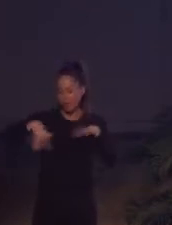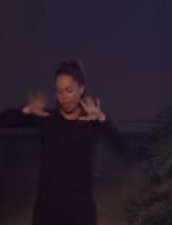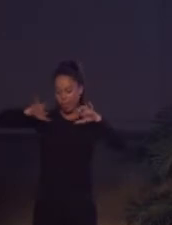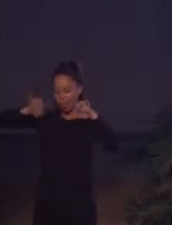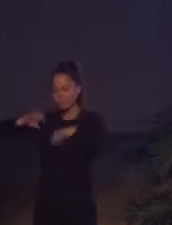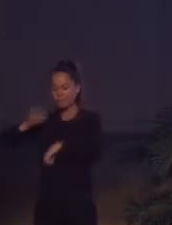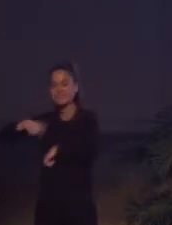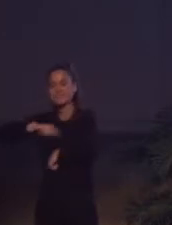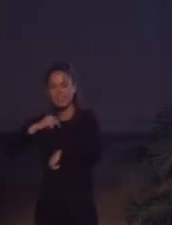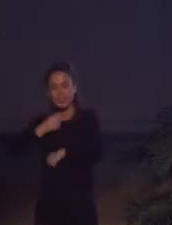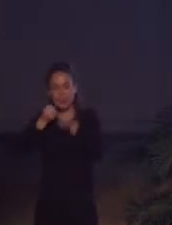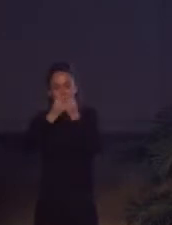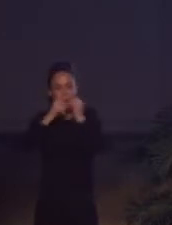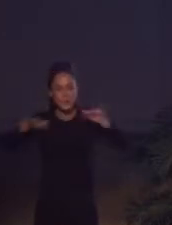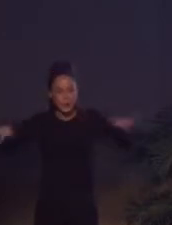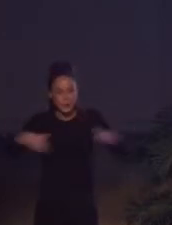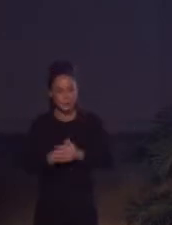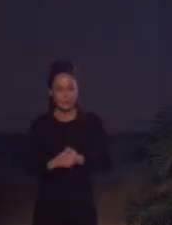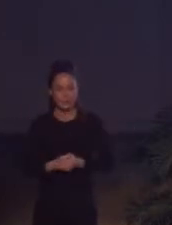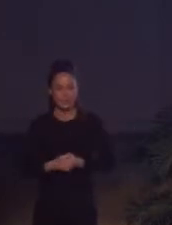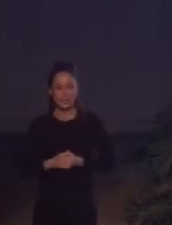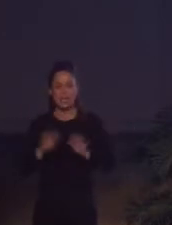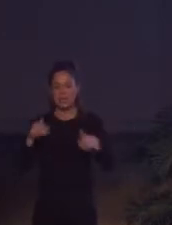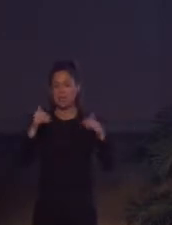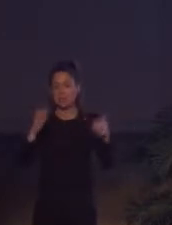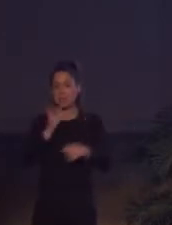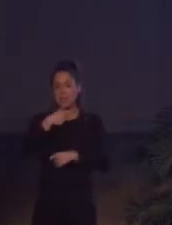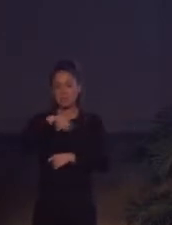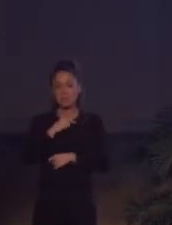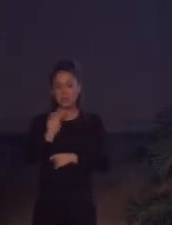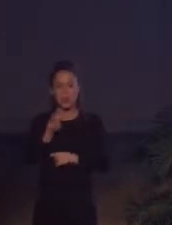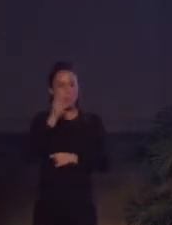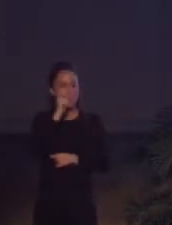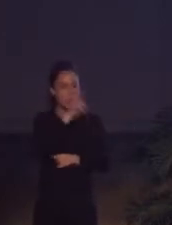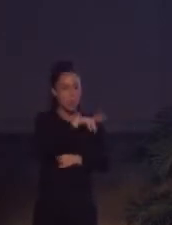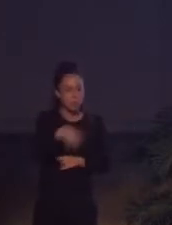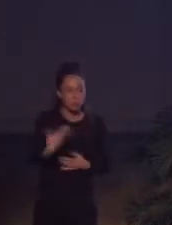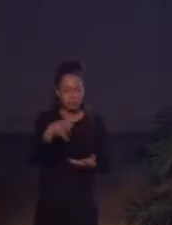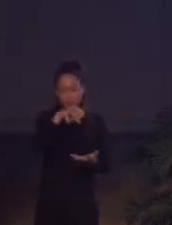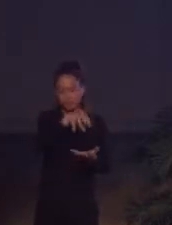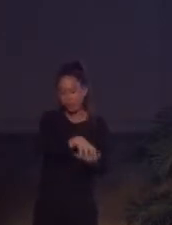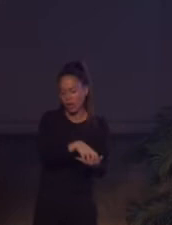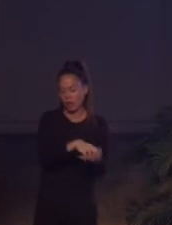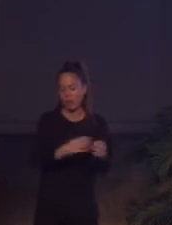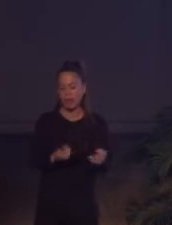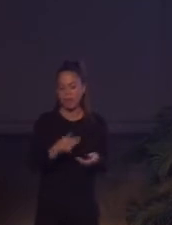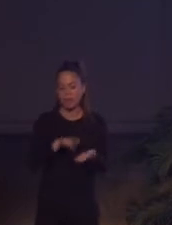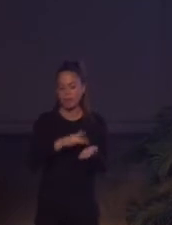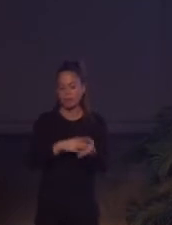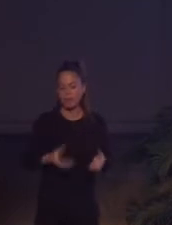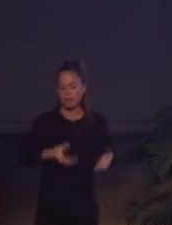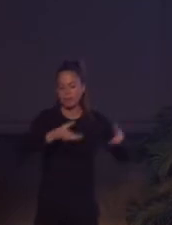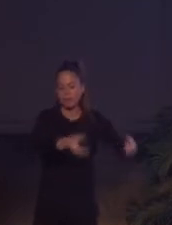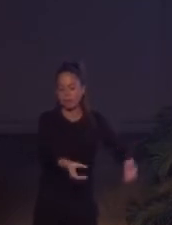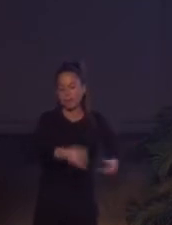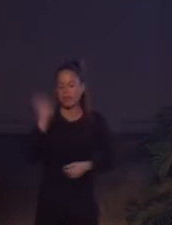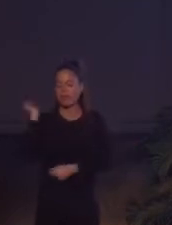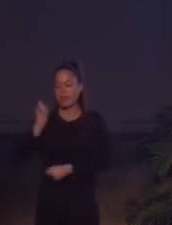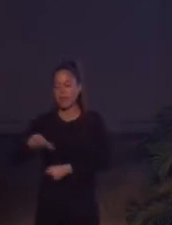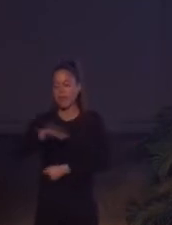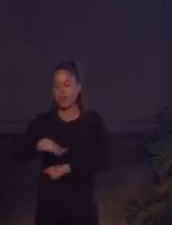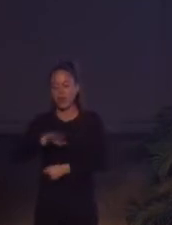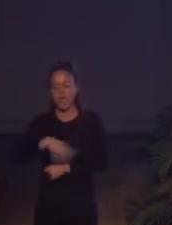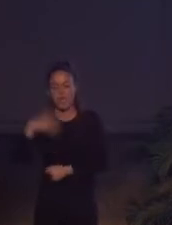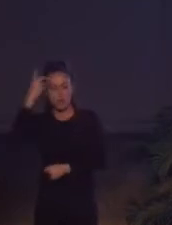liberación de nuestra subjetividad. Entonces lo dejamos en museos, las revistas se dejaban en museos, se dejaban en espacios culturales, en